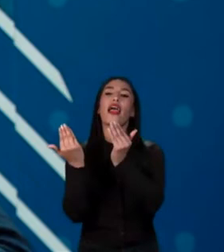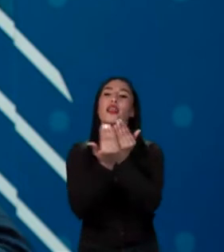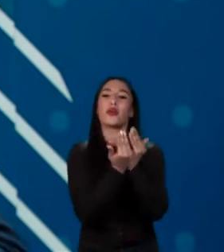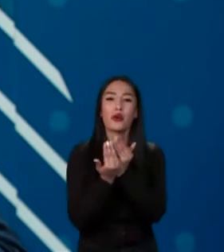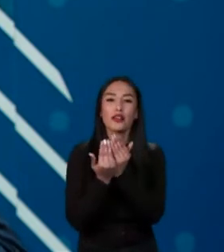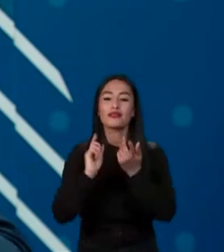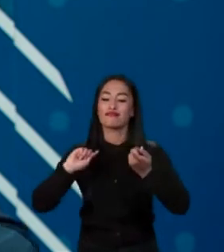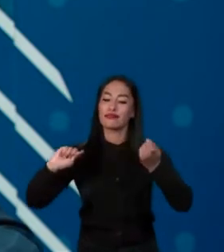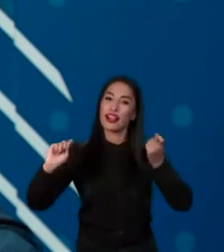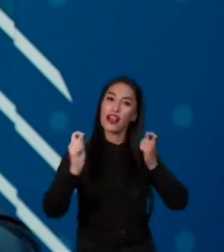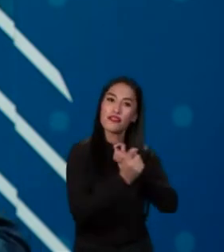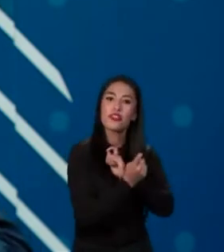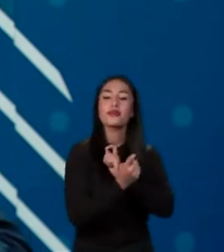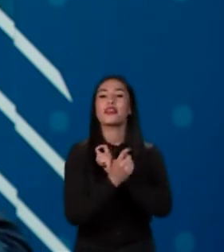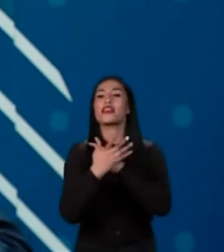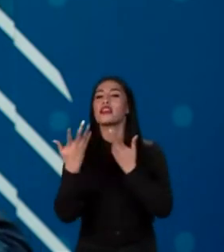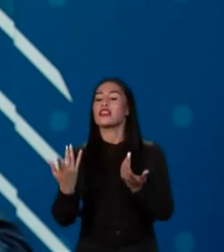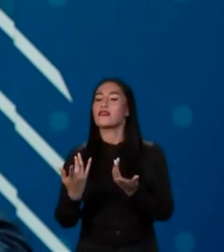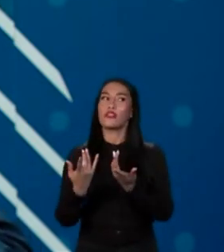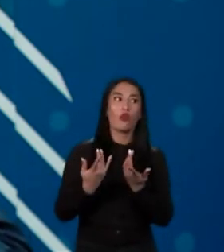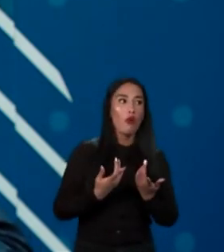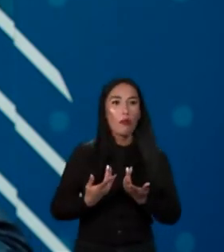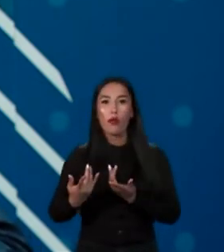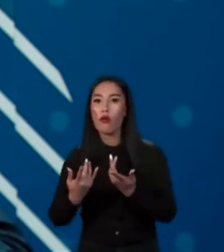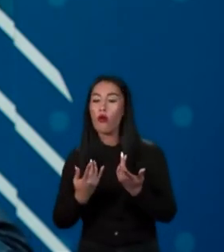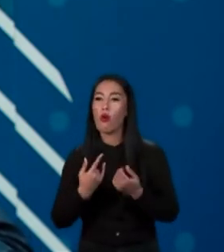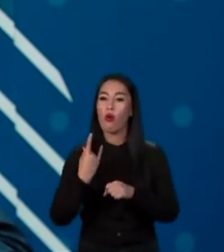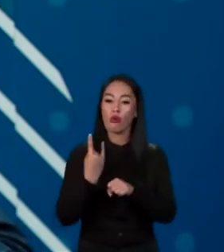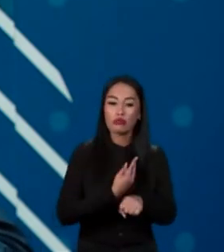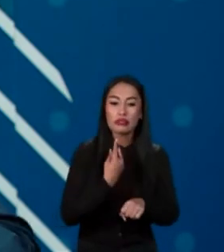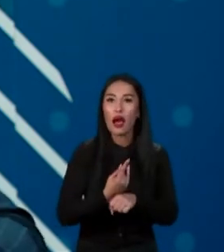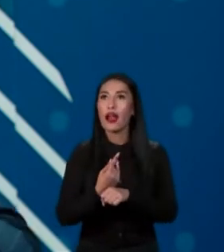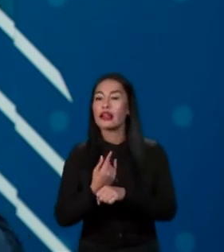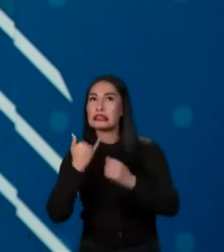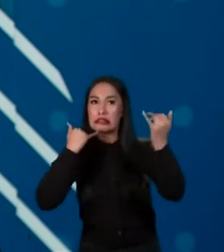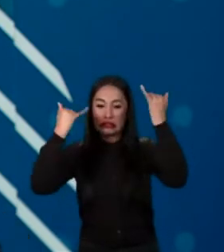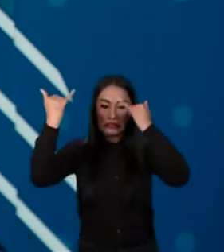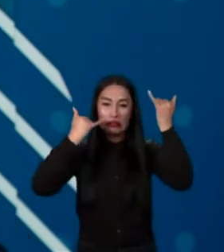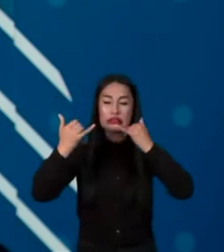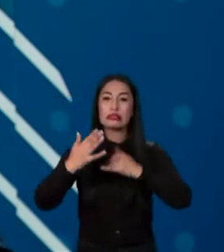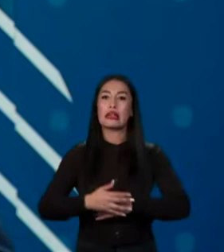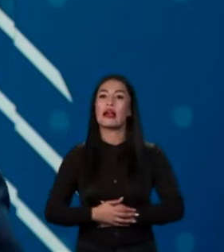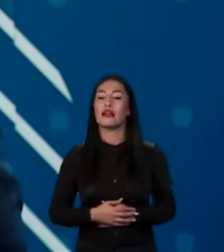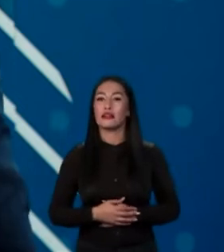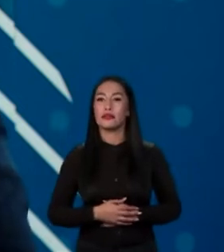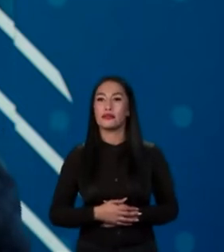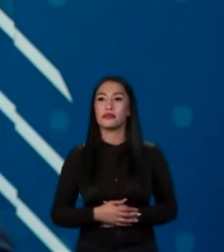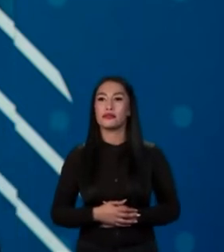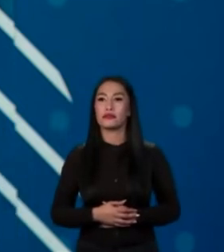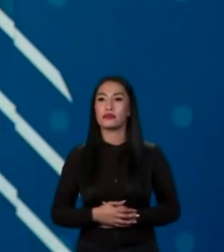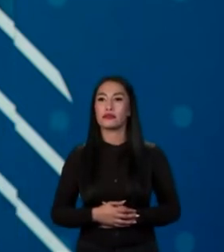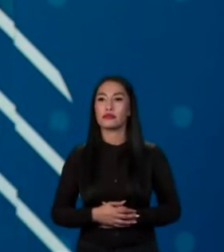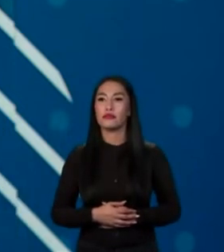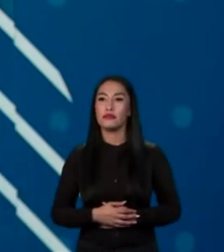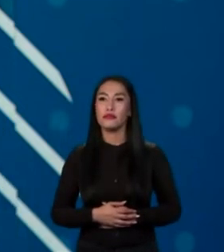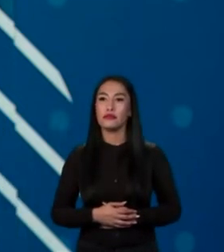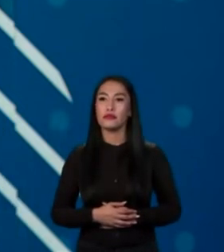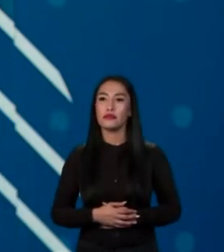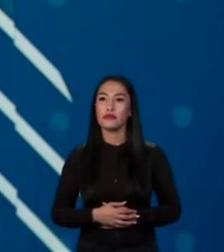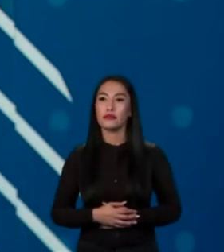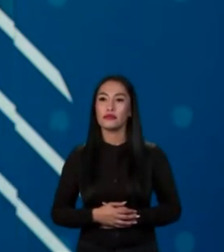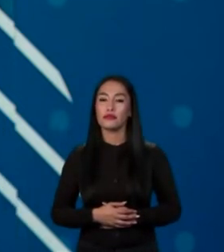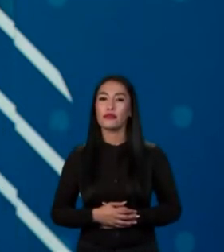transformación y utilización de la potencialidad que tenía ya allanada la y la